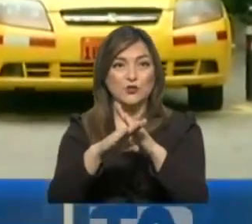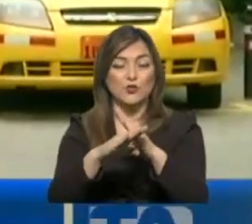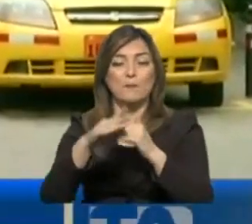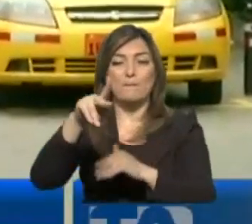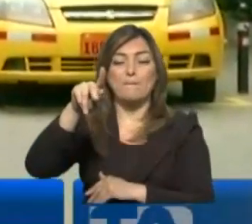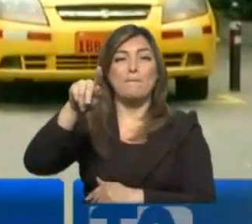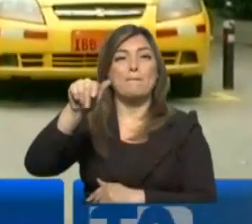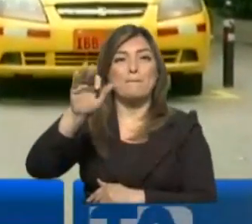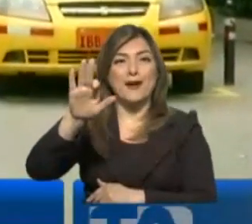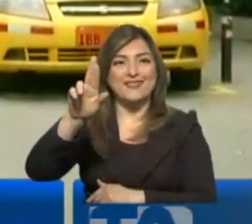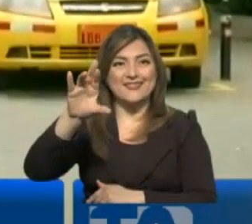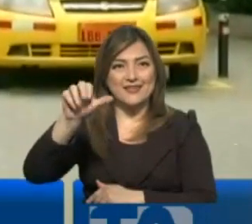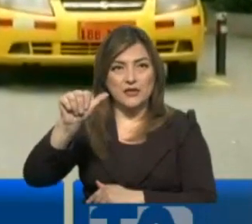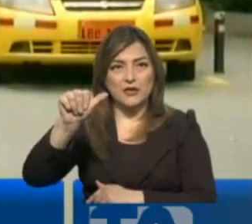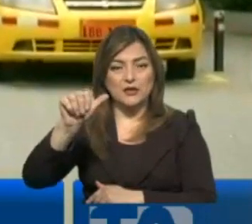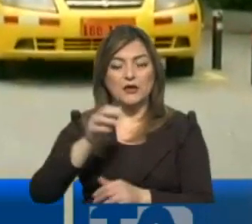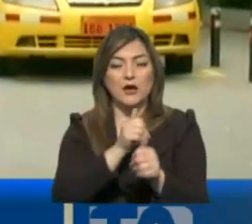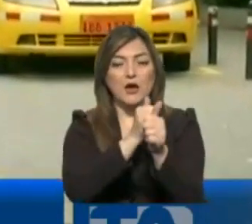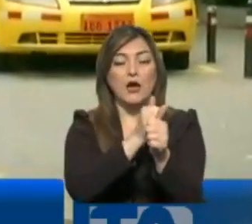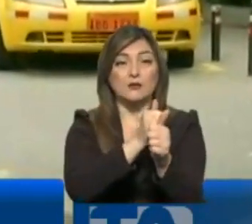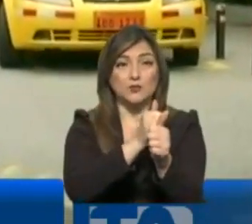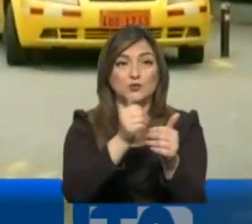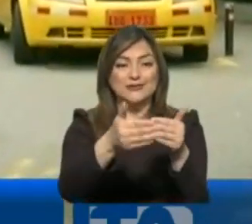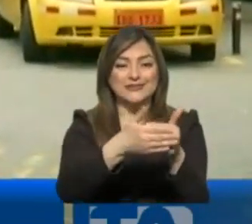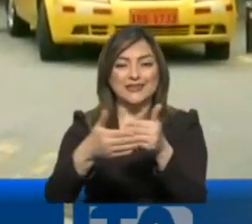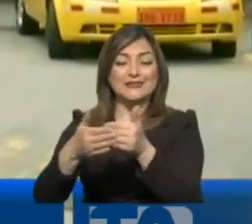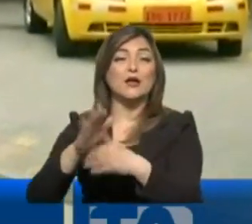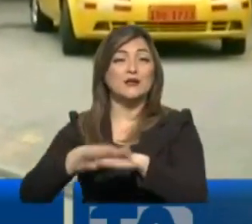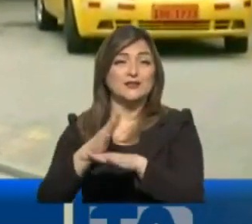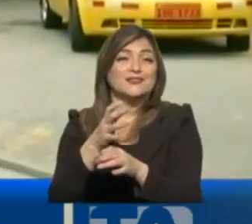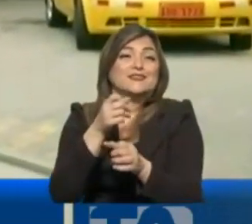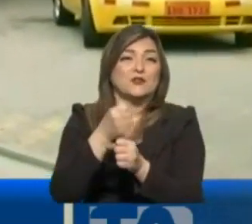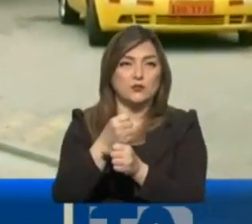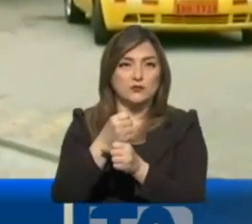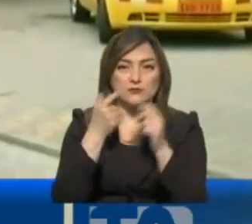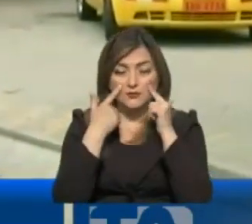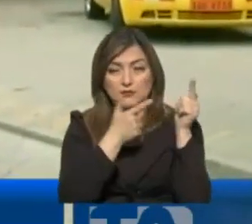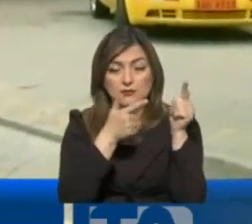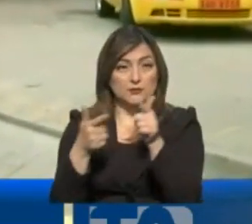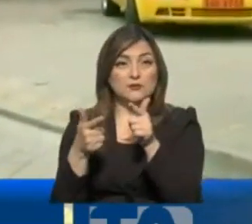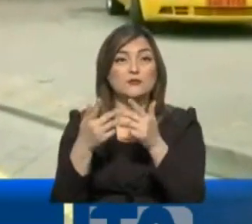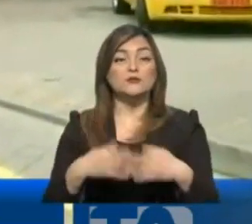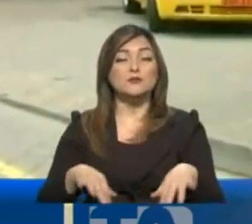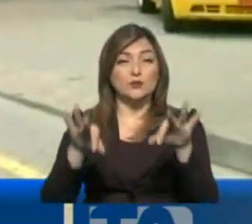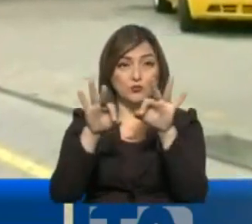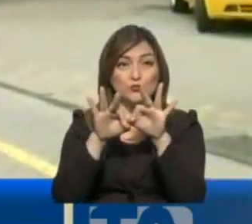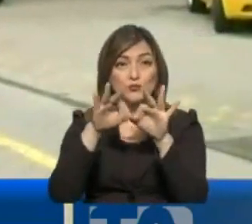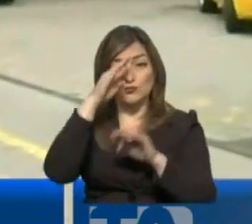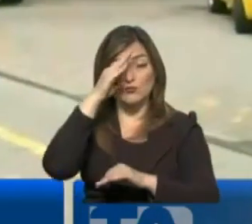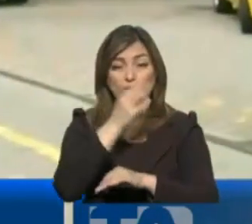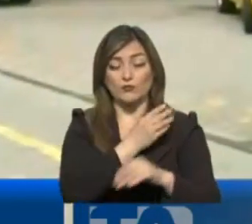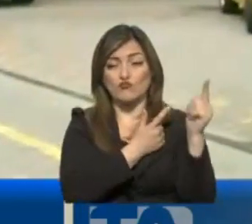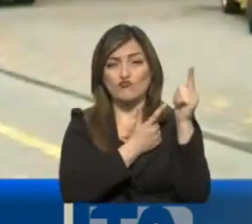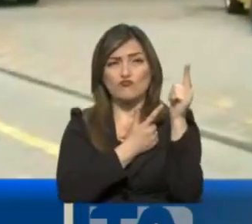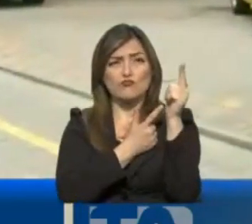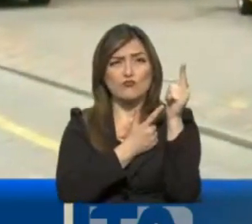Patria y La Amazonas, están cerradas al tránsito por motivos de seguridad. Se ha desplegado también un importante contingente de uniformados de las